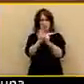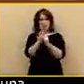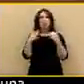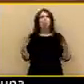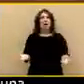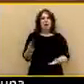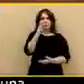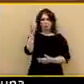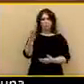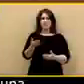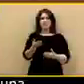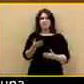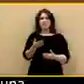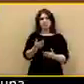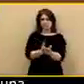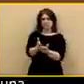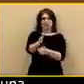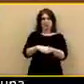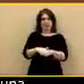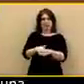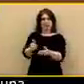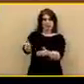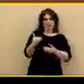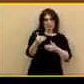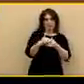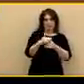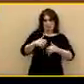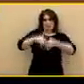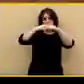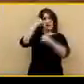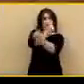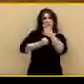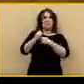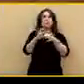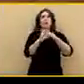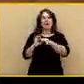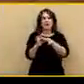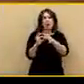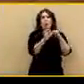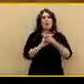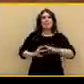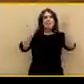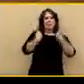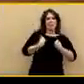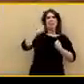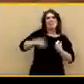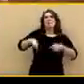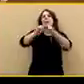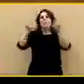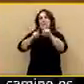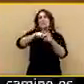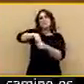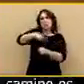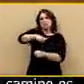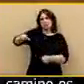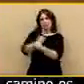adelantar precisamente esa recuperación económica es el de la unidad. La unidad salva vidas, señorías, y la unidad también puede salvar empresas y puestos de trabajo. Ayer